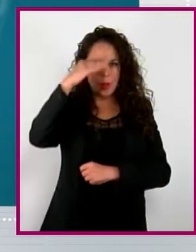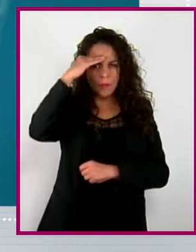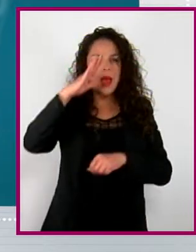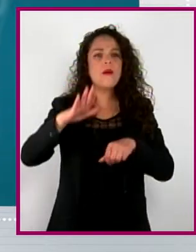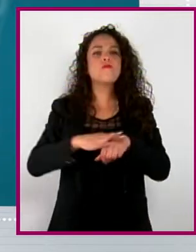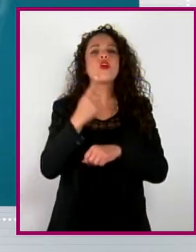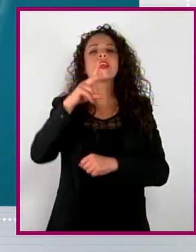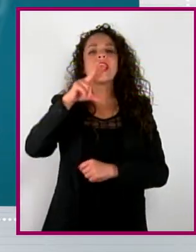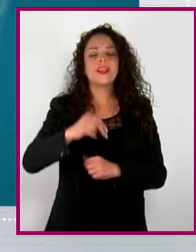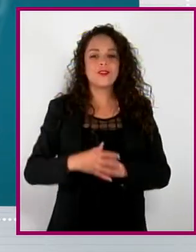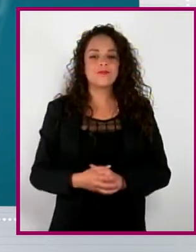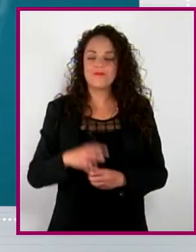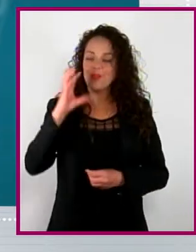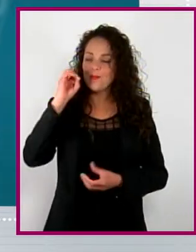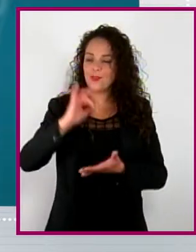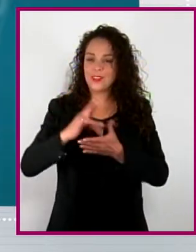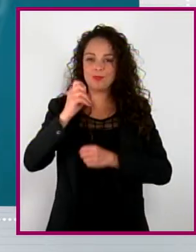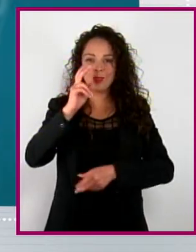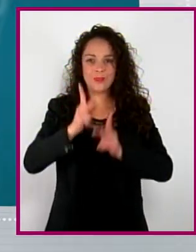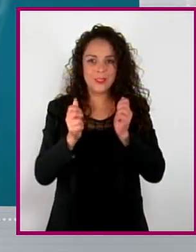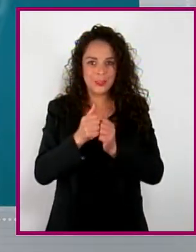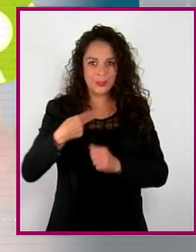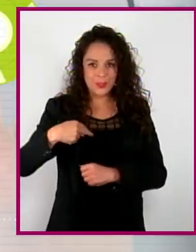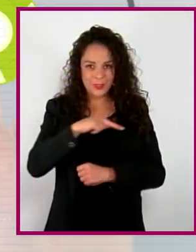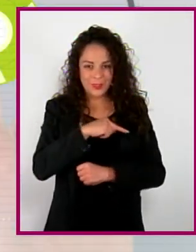Mil gracias por haber platicado con nosotros.